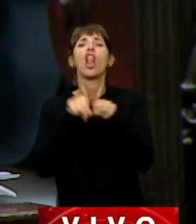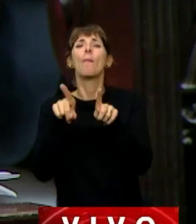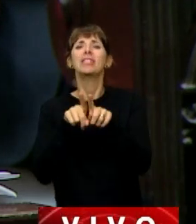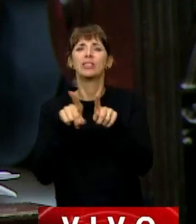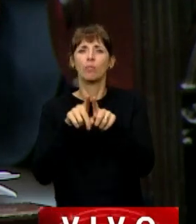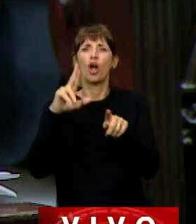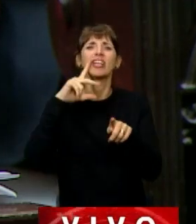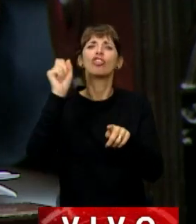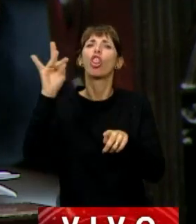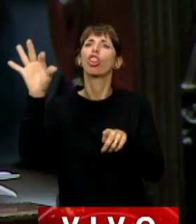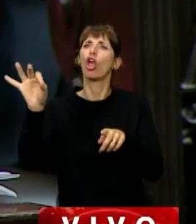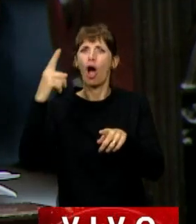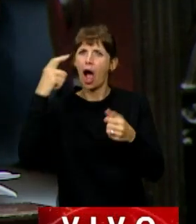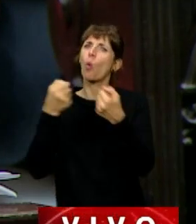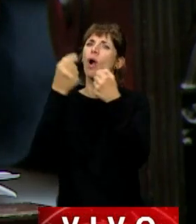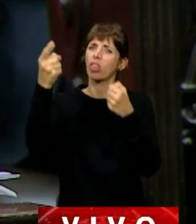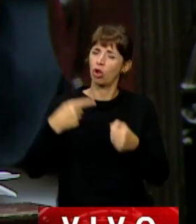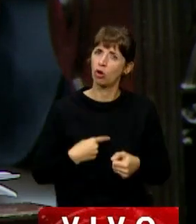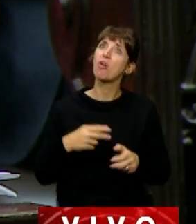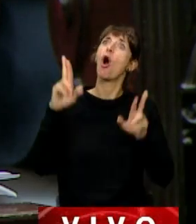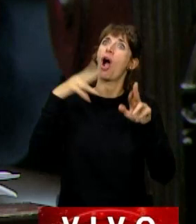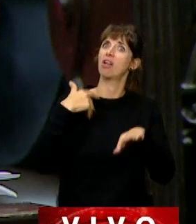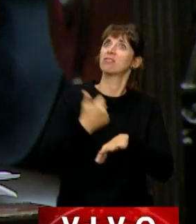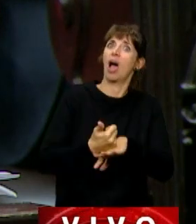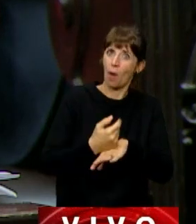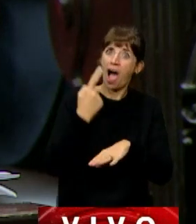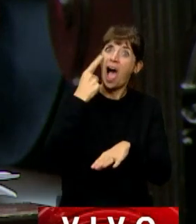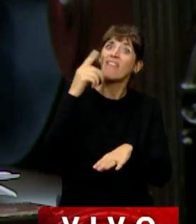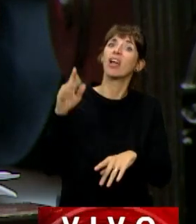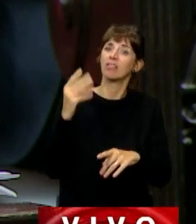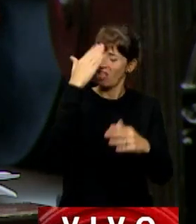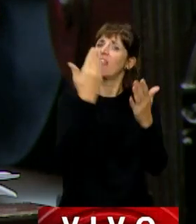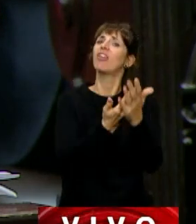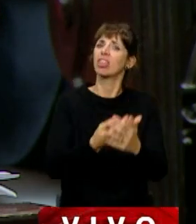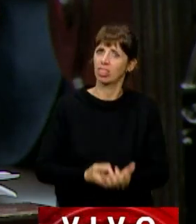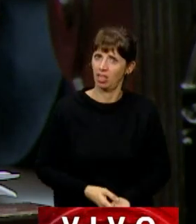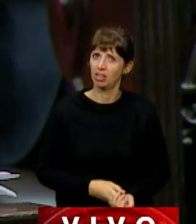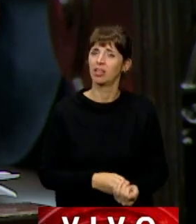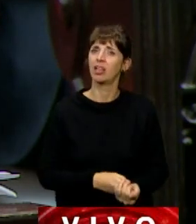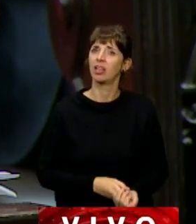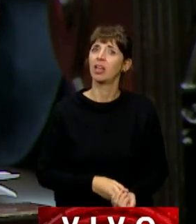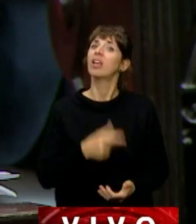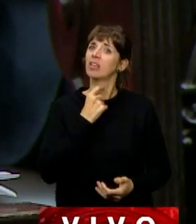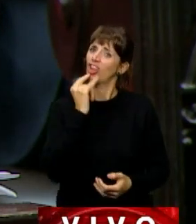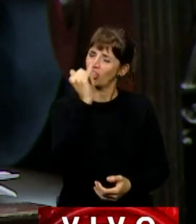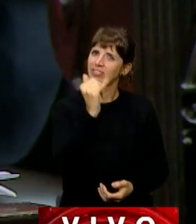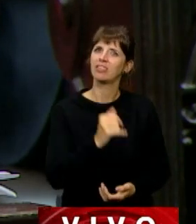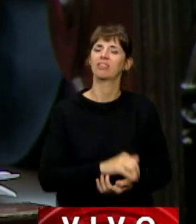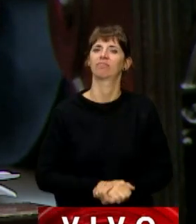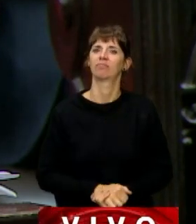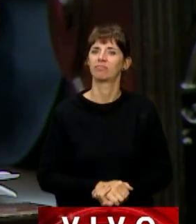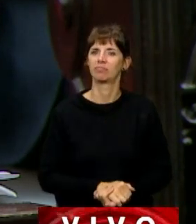termina su discurso. Me hubiera gustado que él esté y hablarle cara a cara. Quiero decirle que